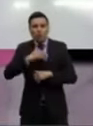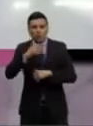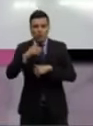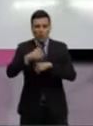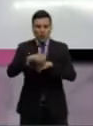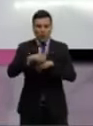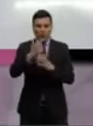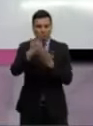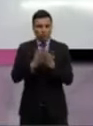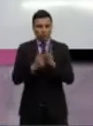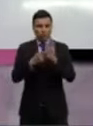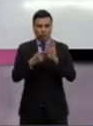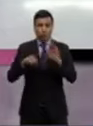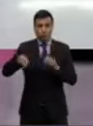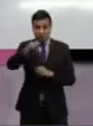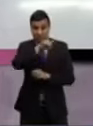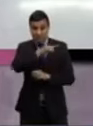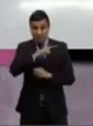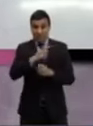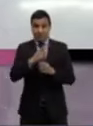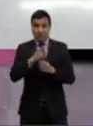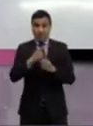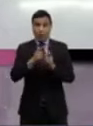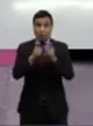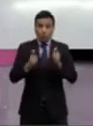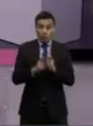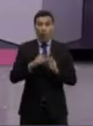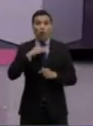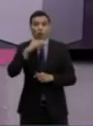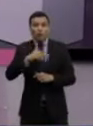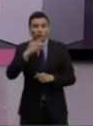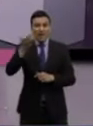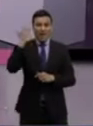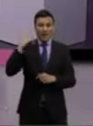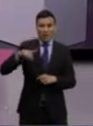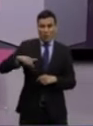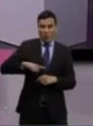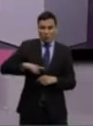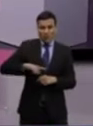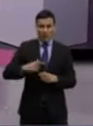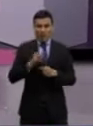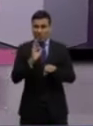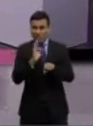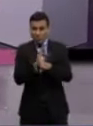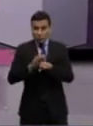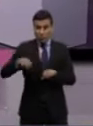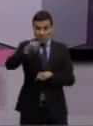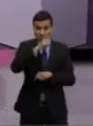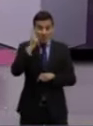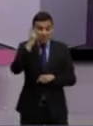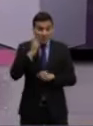la corrupción, la inseguridad que generaron los gobiernos anteriores, adelante.